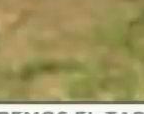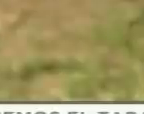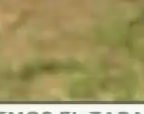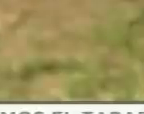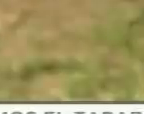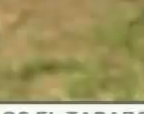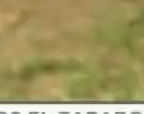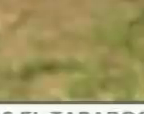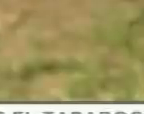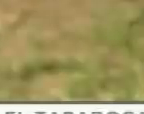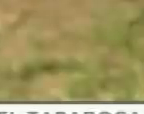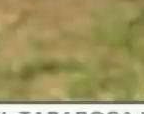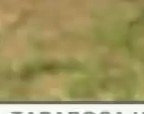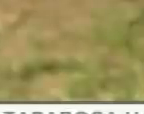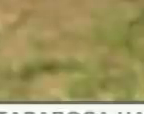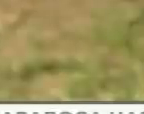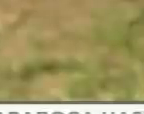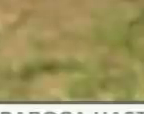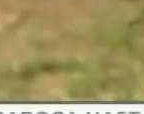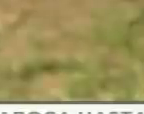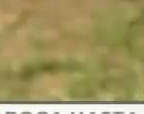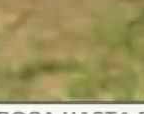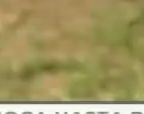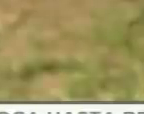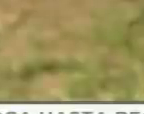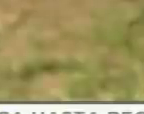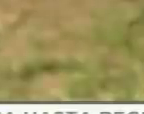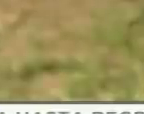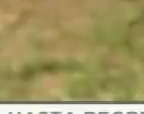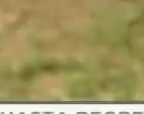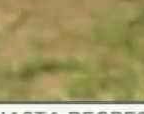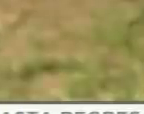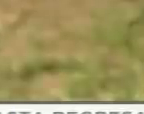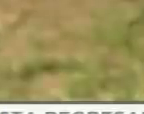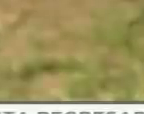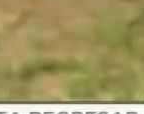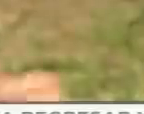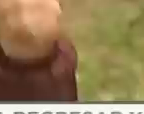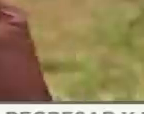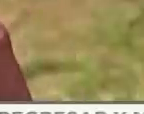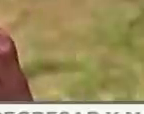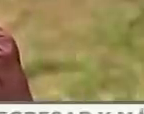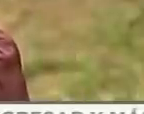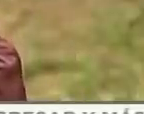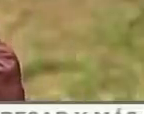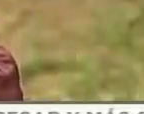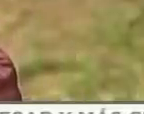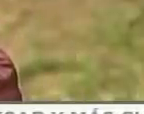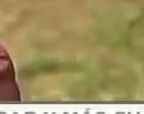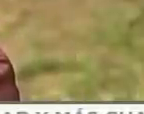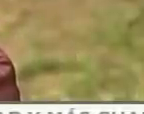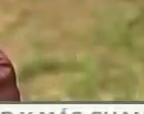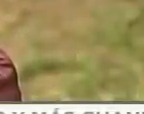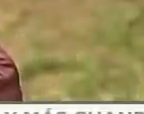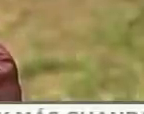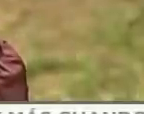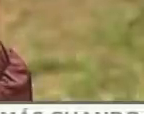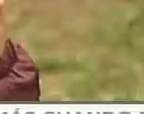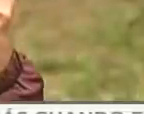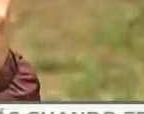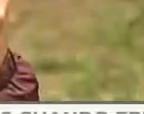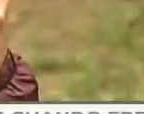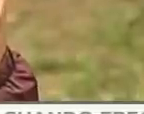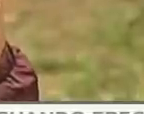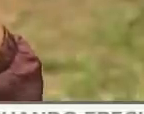la que utilizaba el embajador estadounidense, se llegó a mencionar Es decir, intervino el embajador estadounidense, Charles Chapiro,